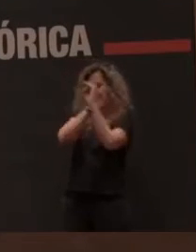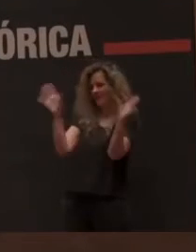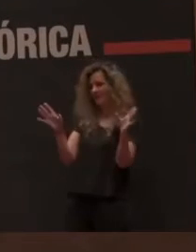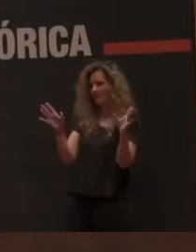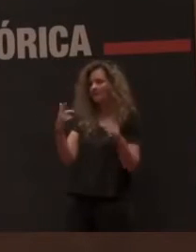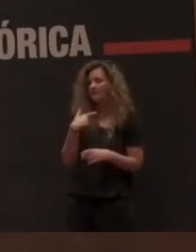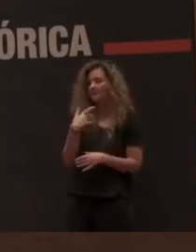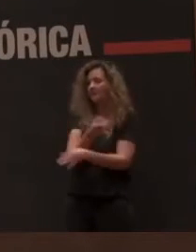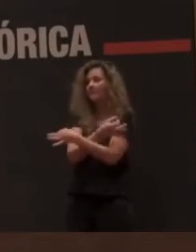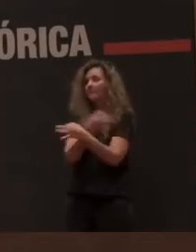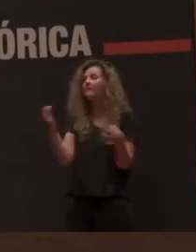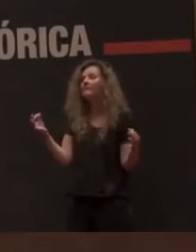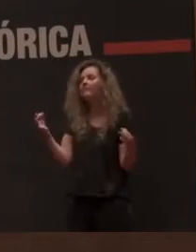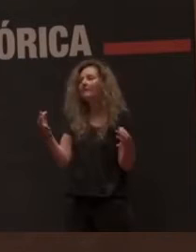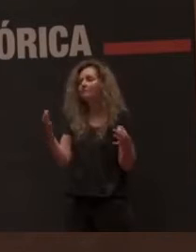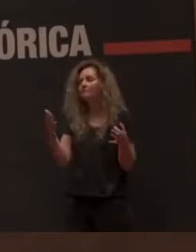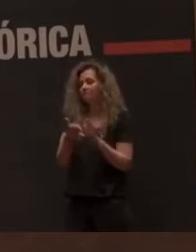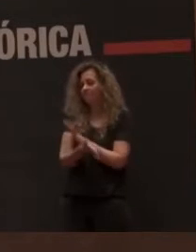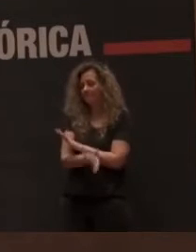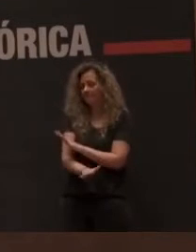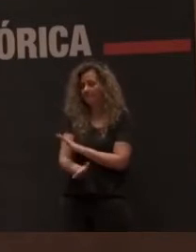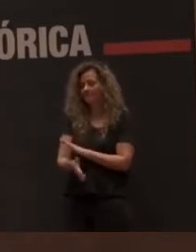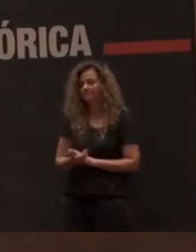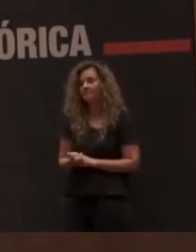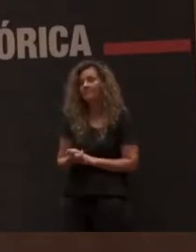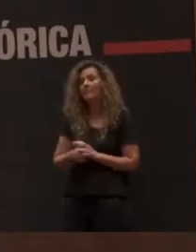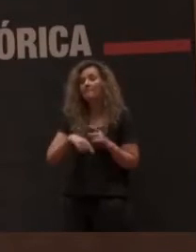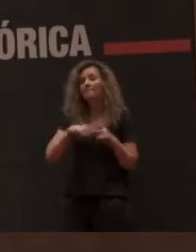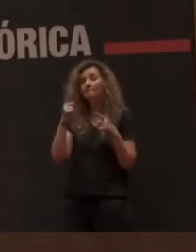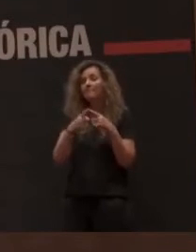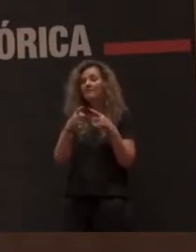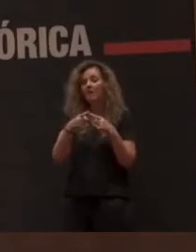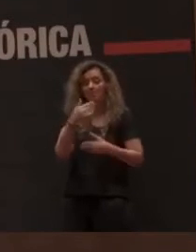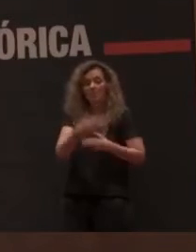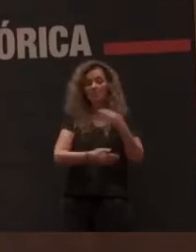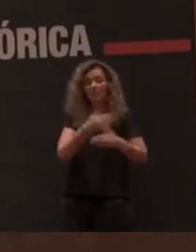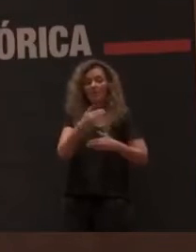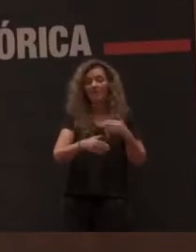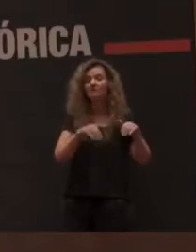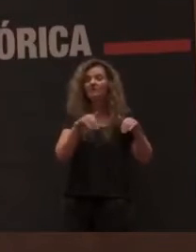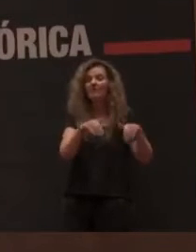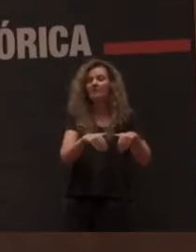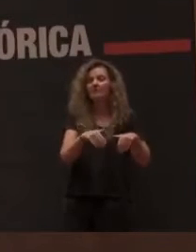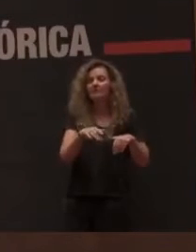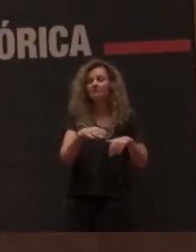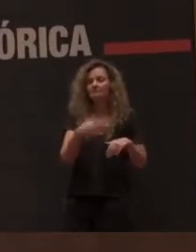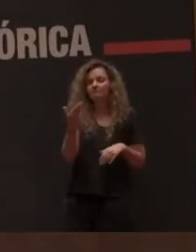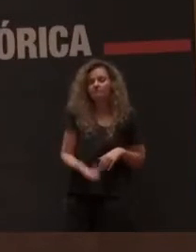Gracias.